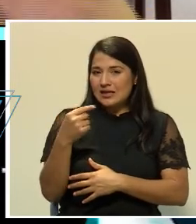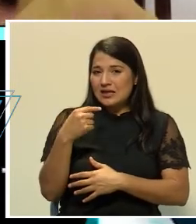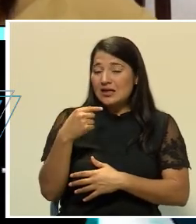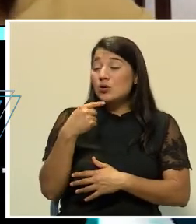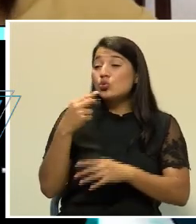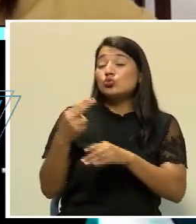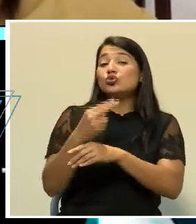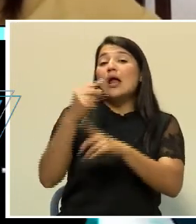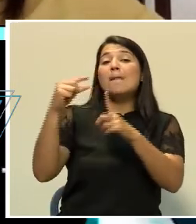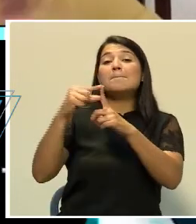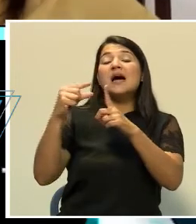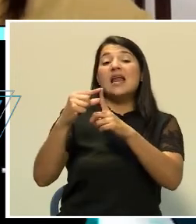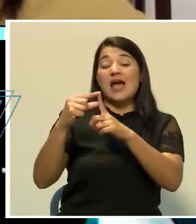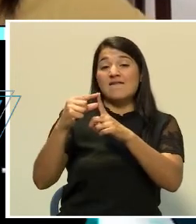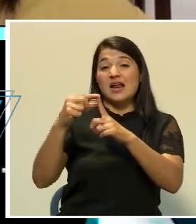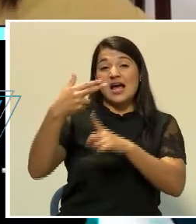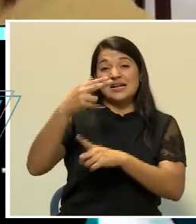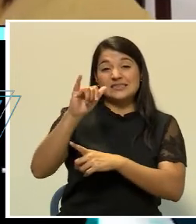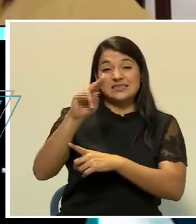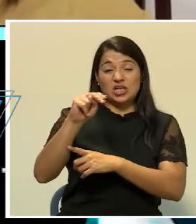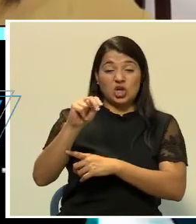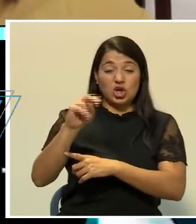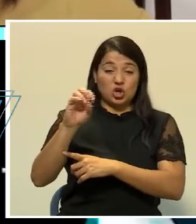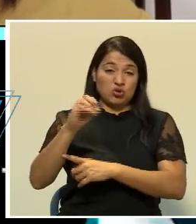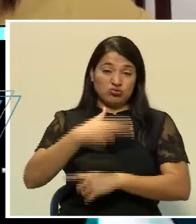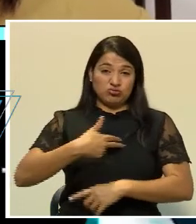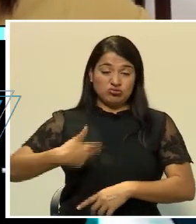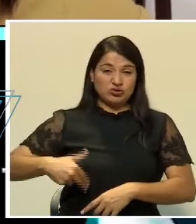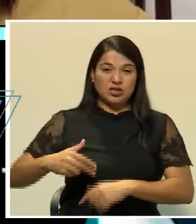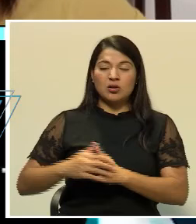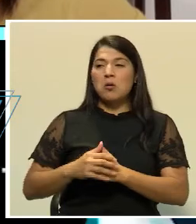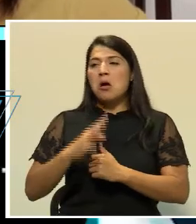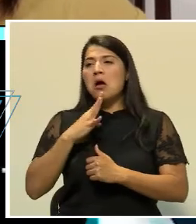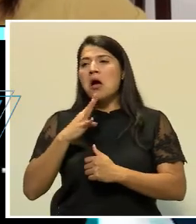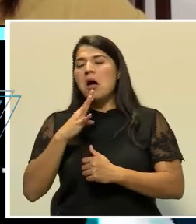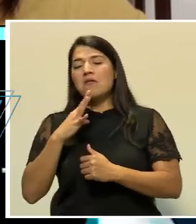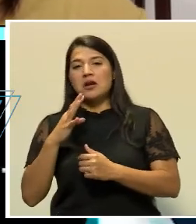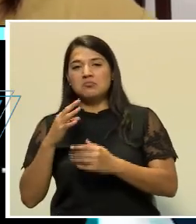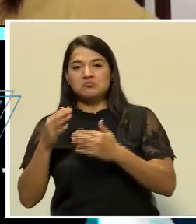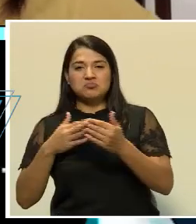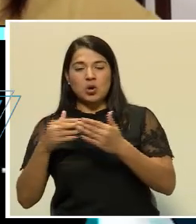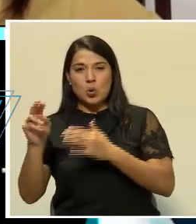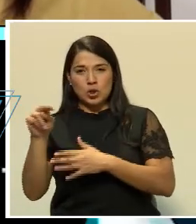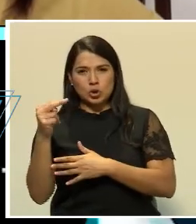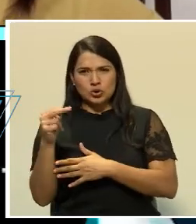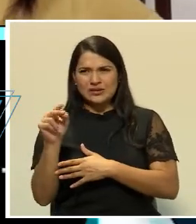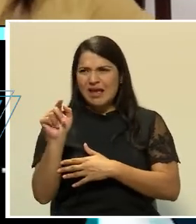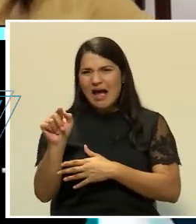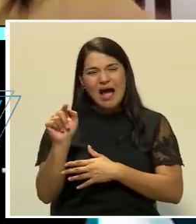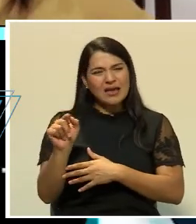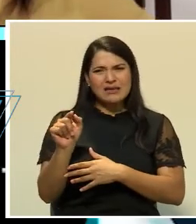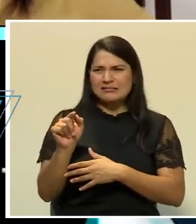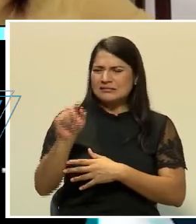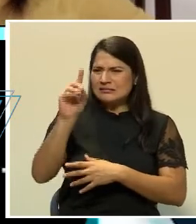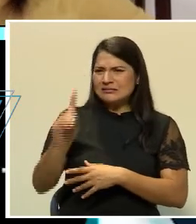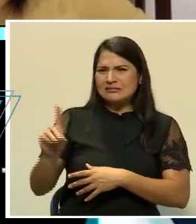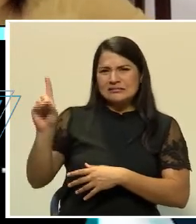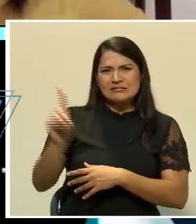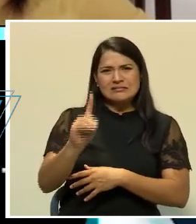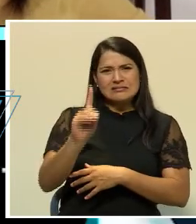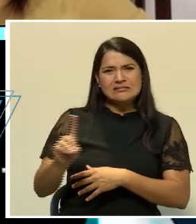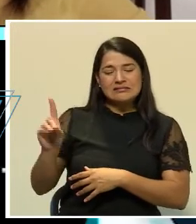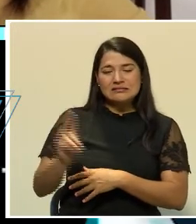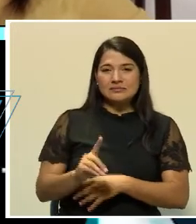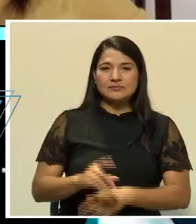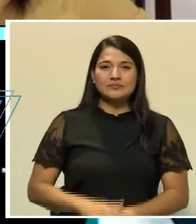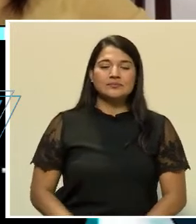comunicación donde comentan miles de personas, ¿verdad?, sobre cualquier noticia, y ahí te caen los ataques, que es como irse a meter a